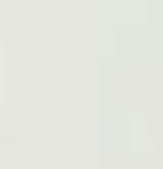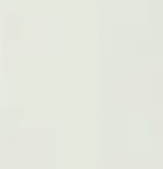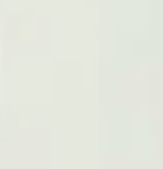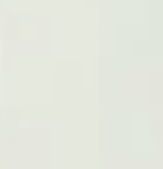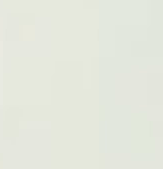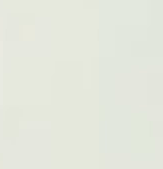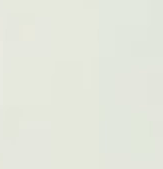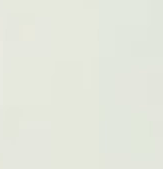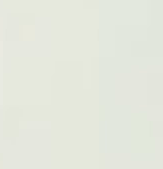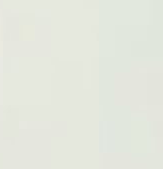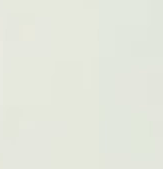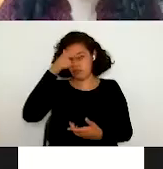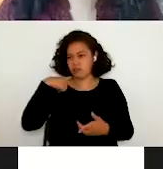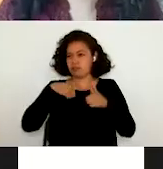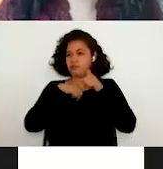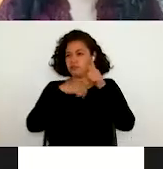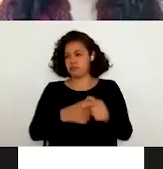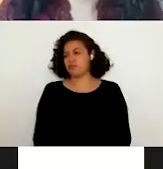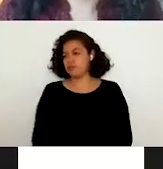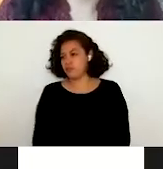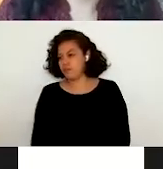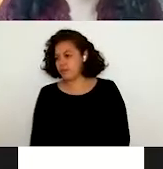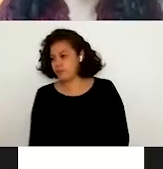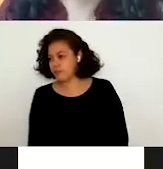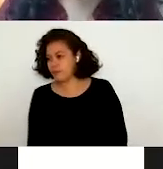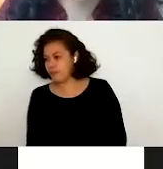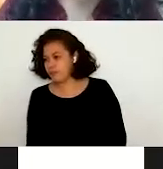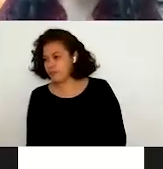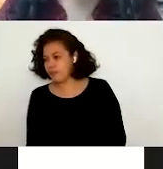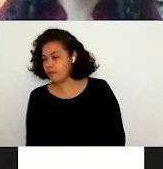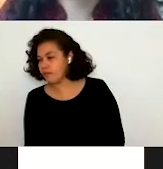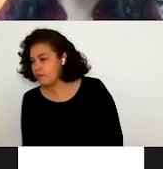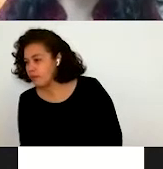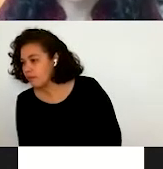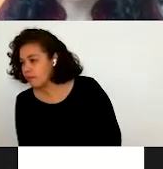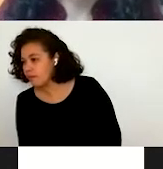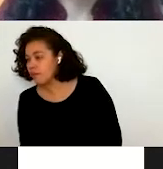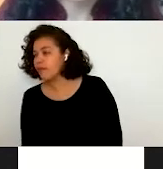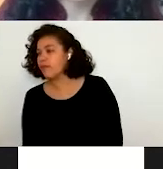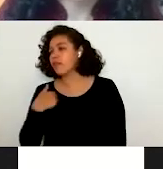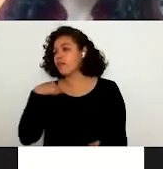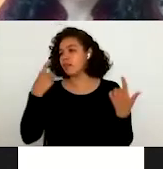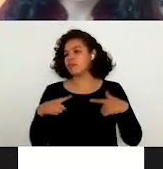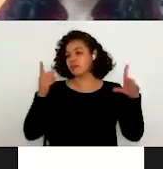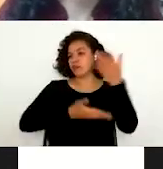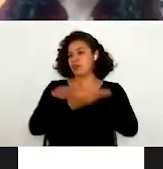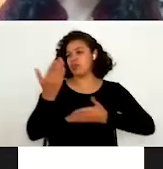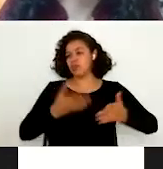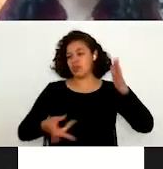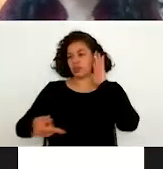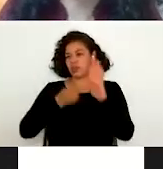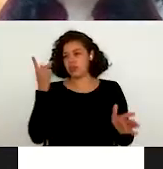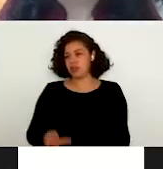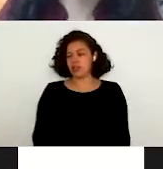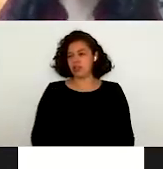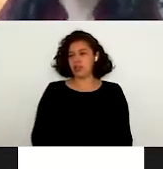les parece, entonces continuamos. Les voy a compartir otra vez pantalla para, nos